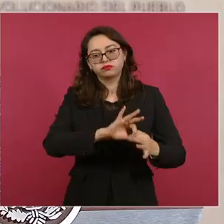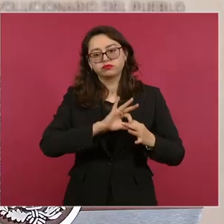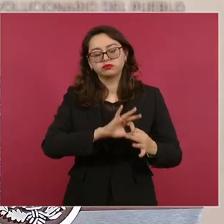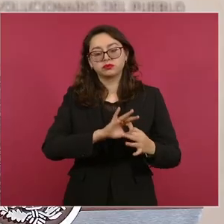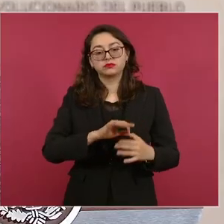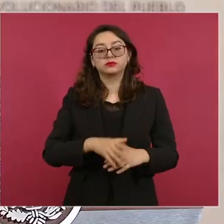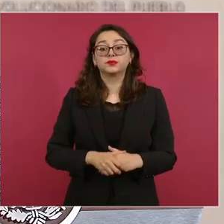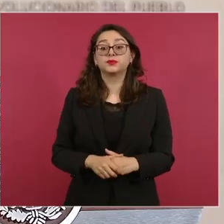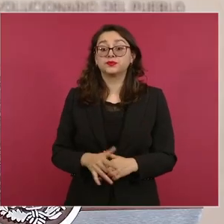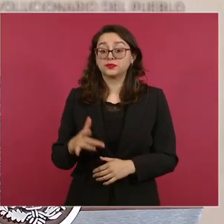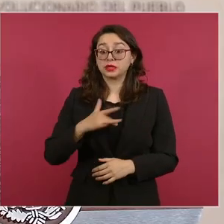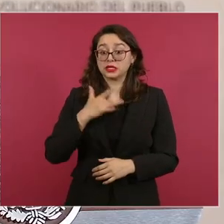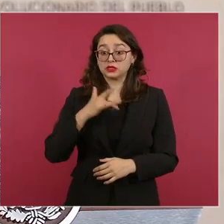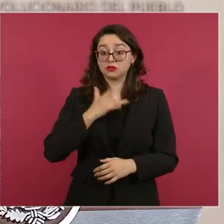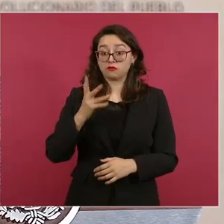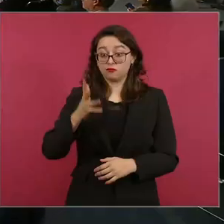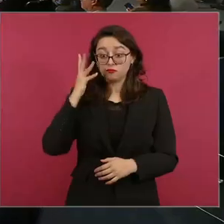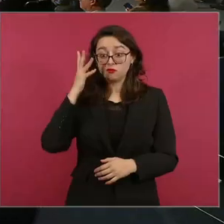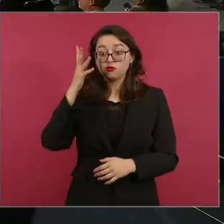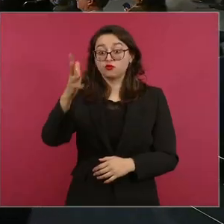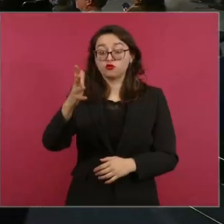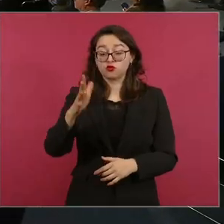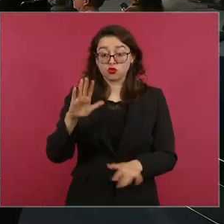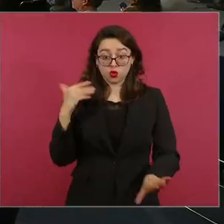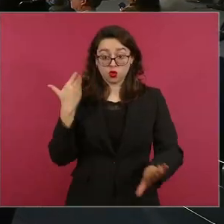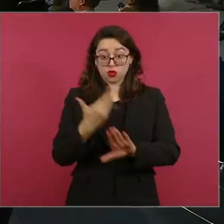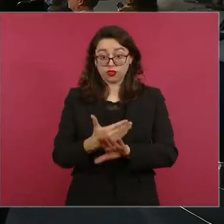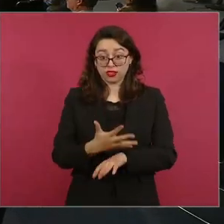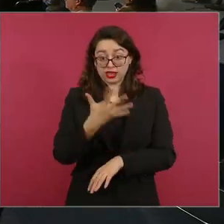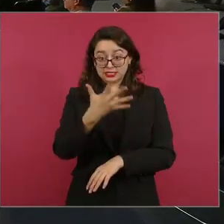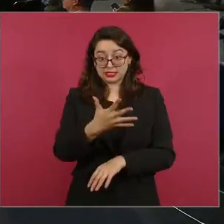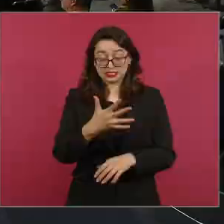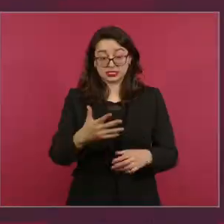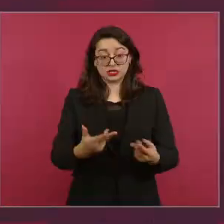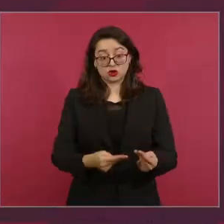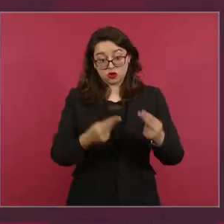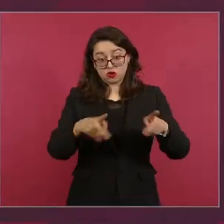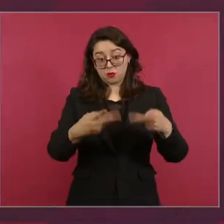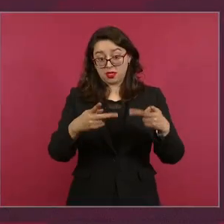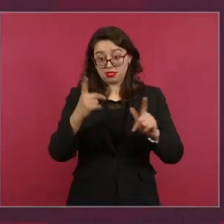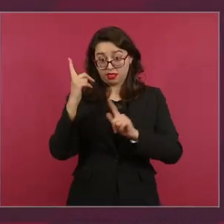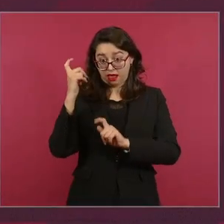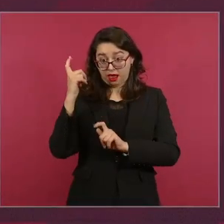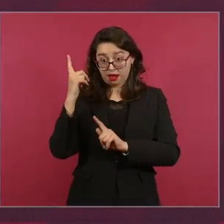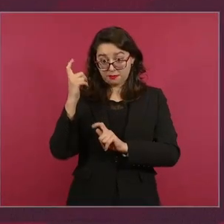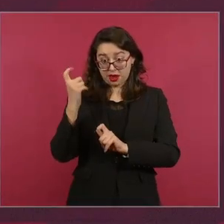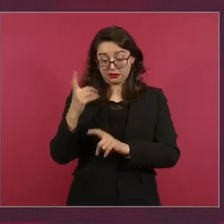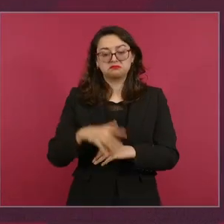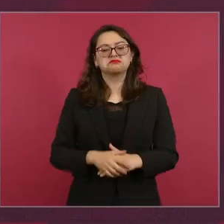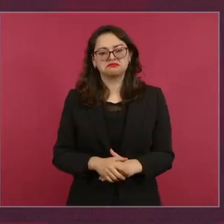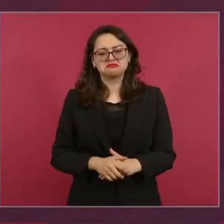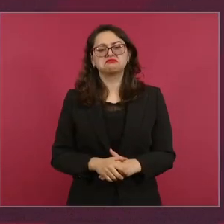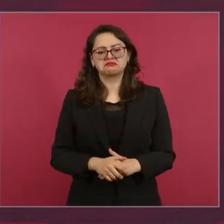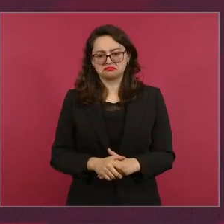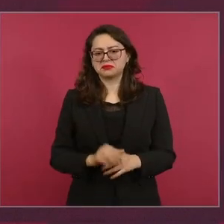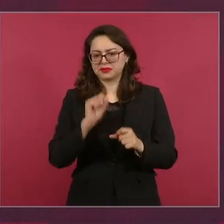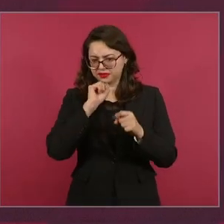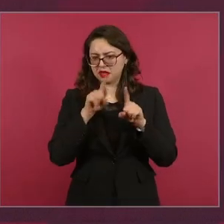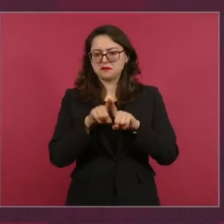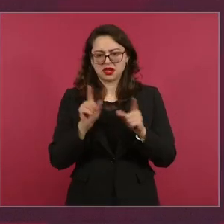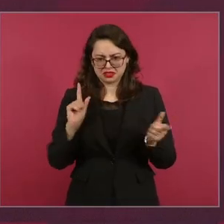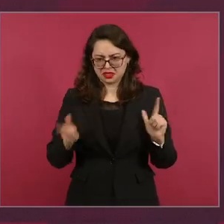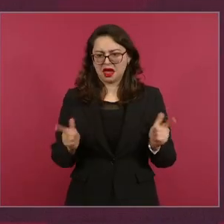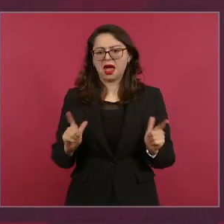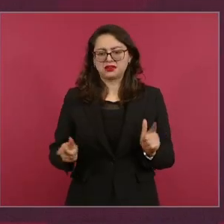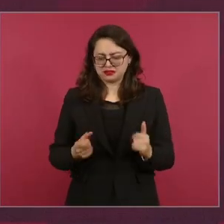¿Le ve futuro a la demanda en Arizona contra las 5 armerías? Yo creo que sí, y en Texas lo mismo,